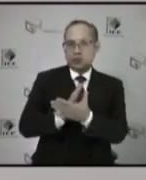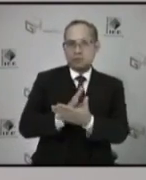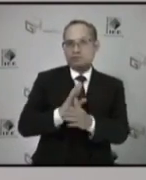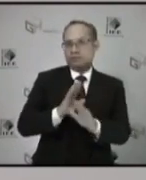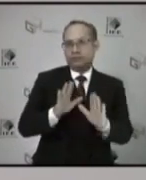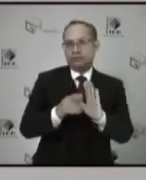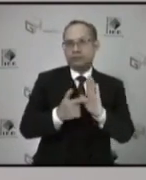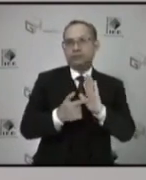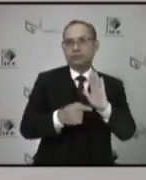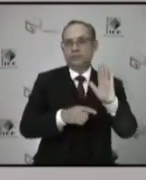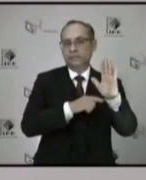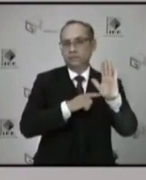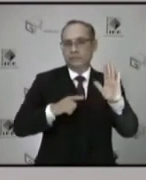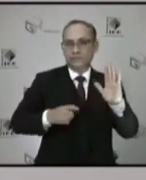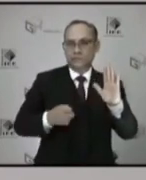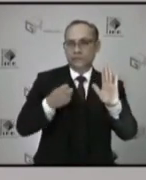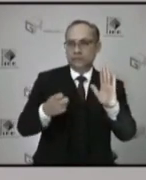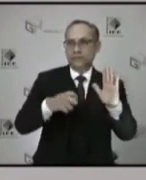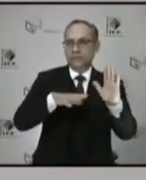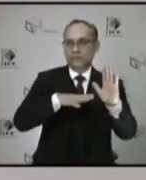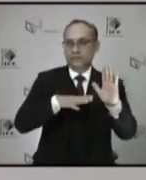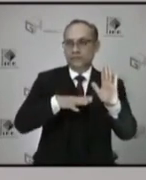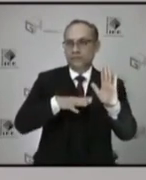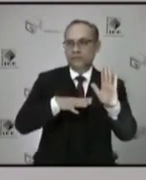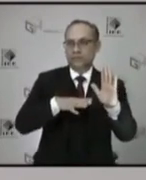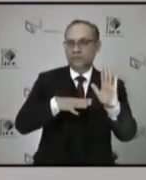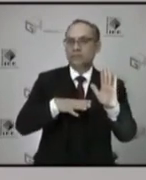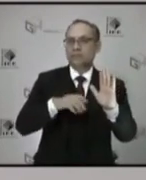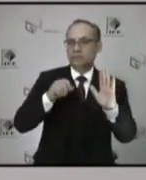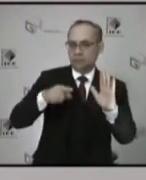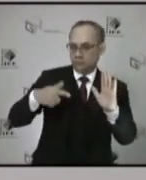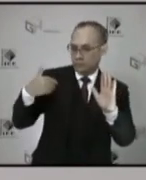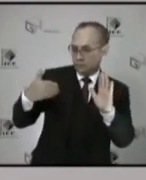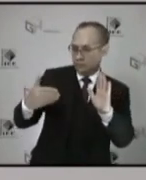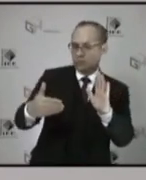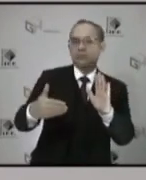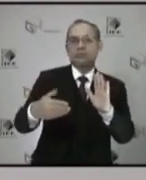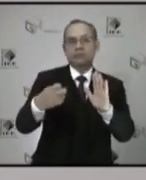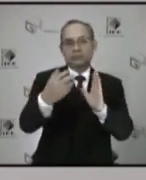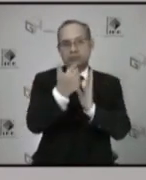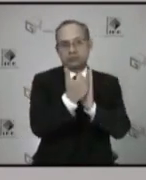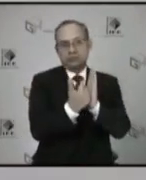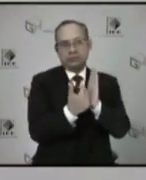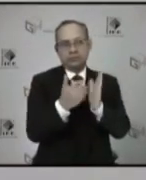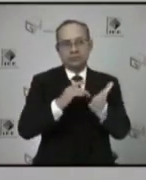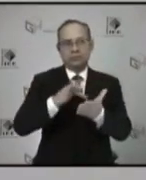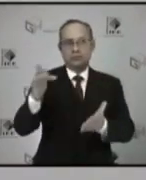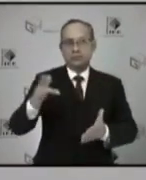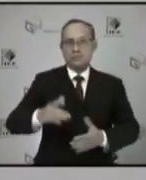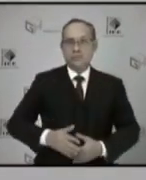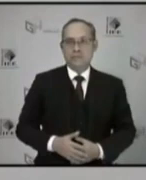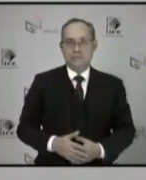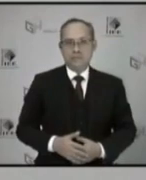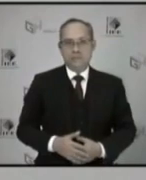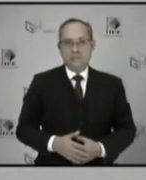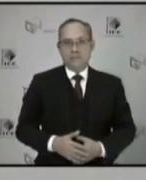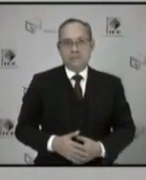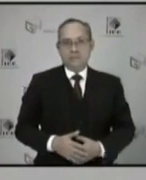un monumento que satisfaga lo más mínimo de sus requerimientos. Gracias. Gracias, candidato José Luis